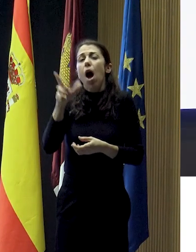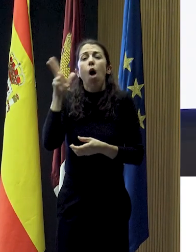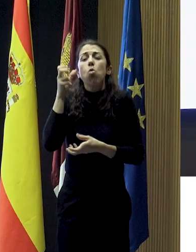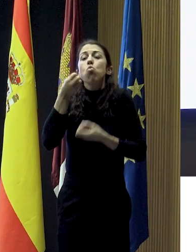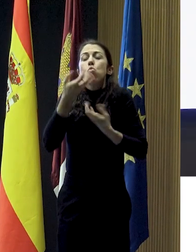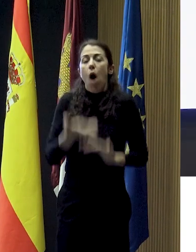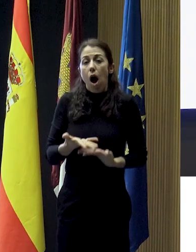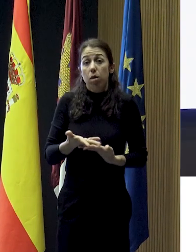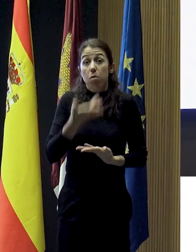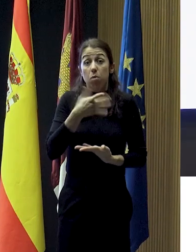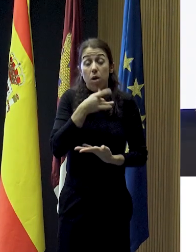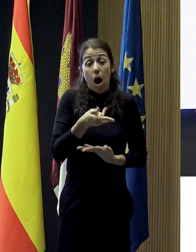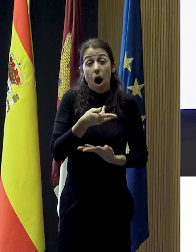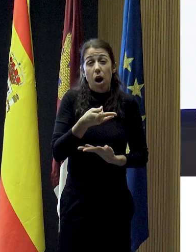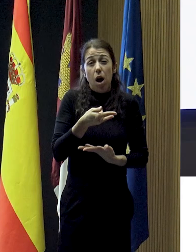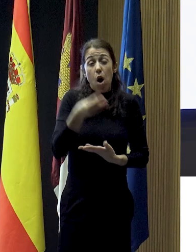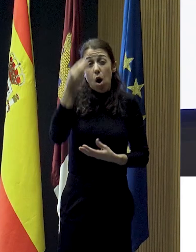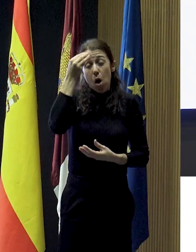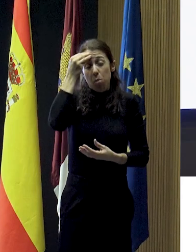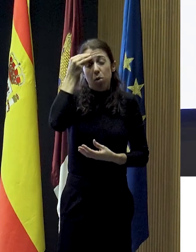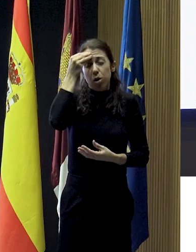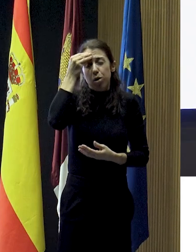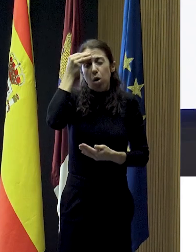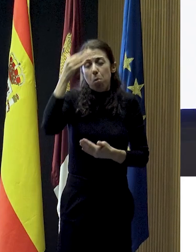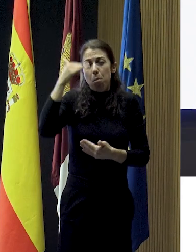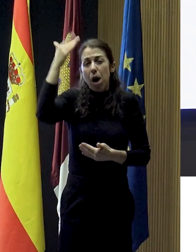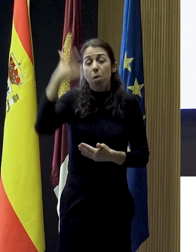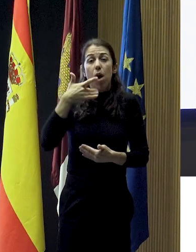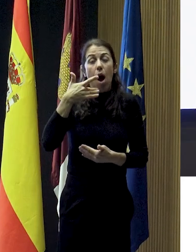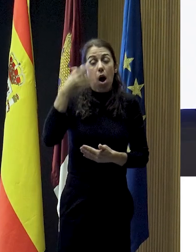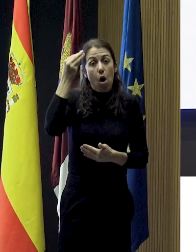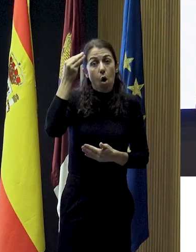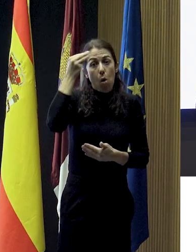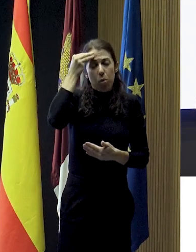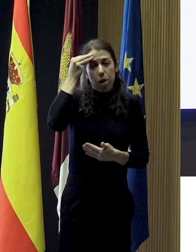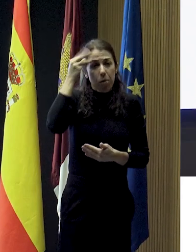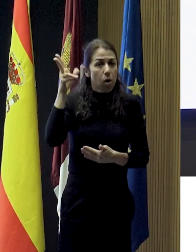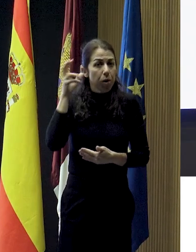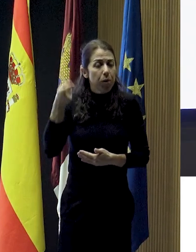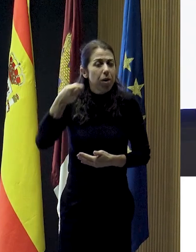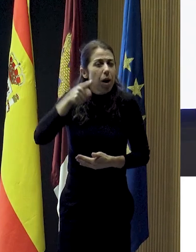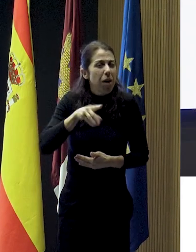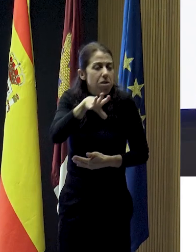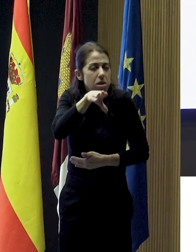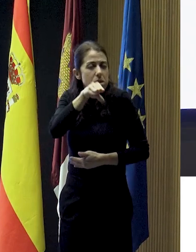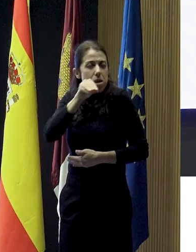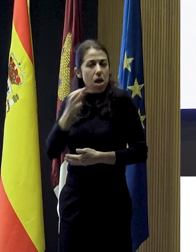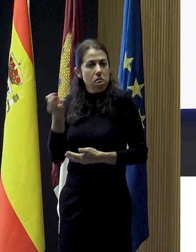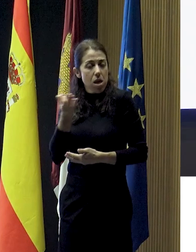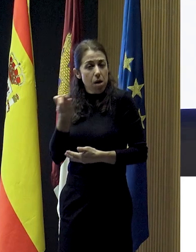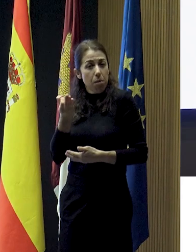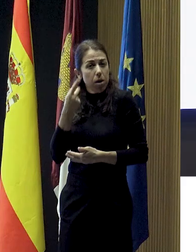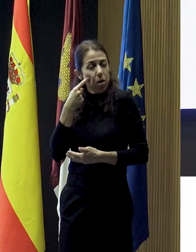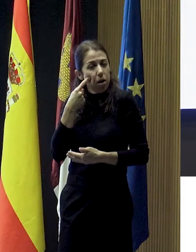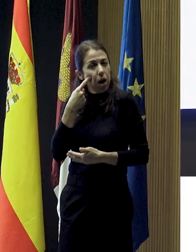escuchado. Con lo cual ahí el procesamiento es mayor, porque ya no es solo procesamiento auditivo. Tenemos que entender lo que nos dicen, tenemos